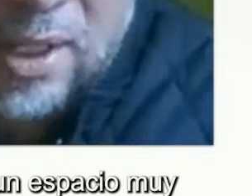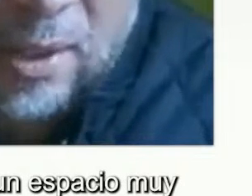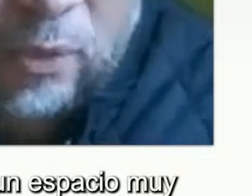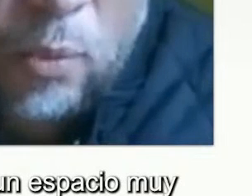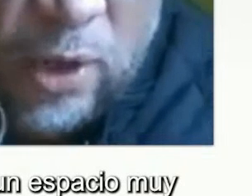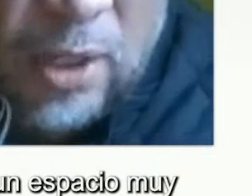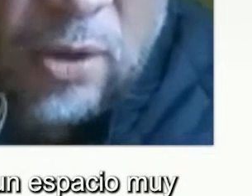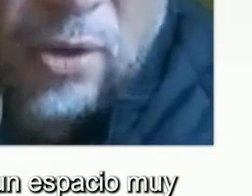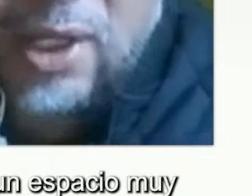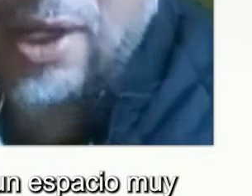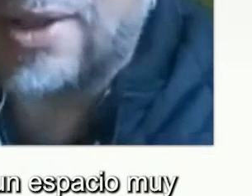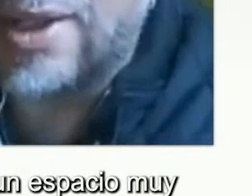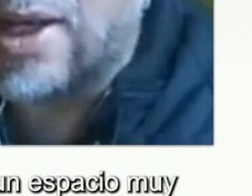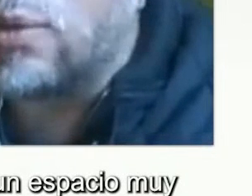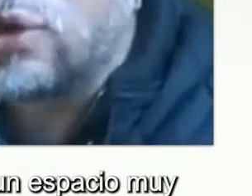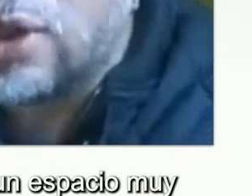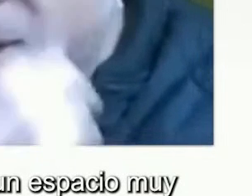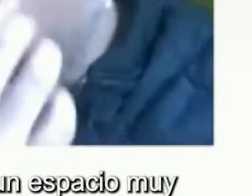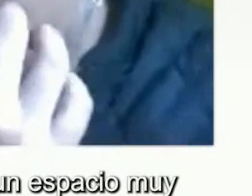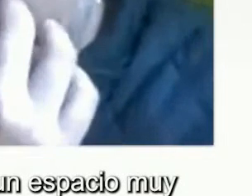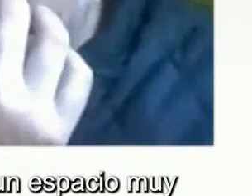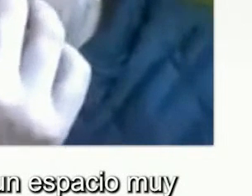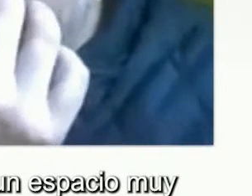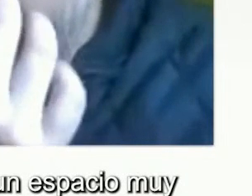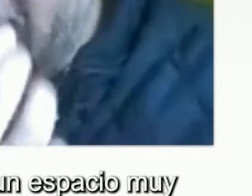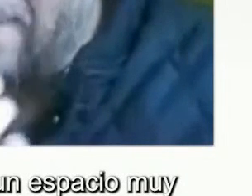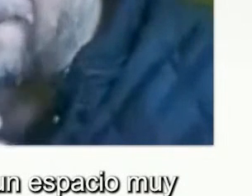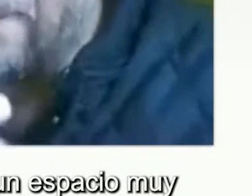un espacio muy rico y que tiene mucha